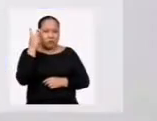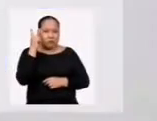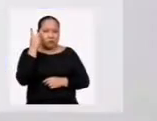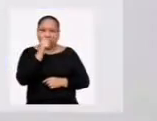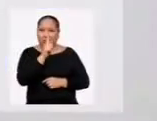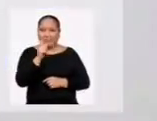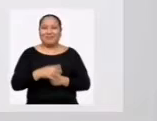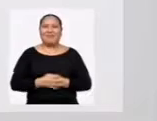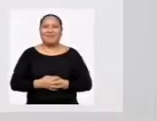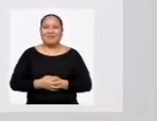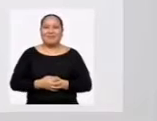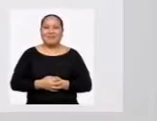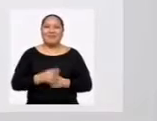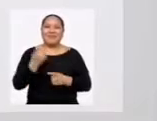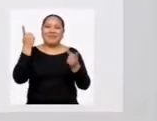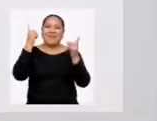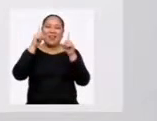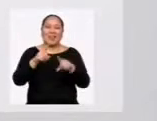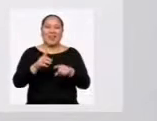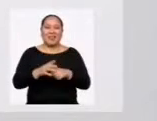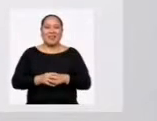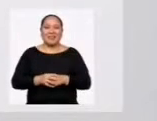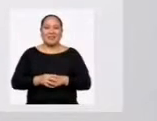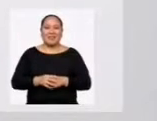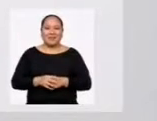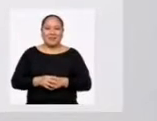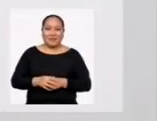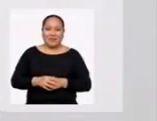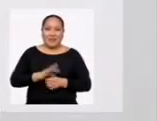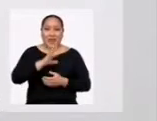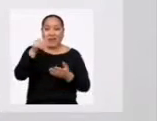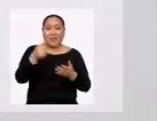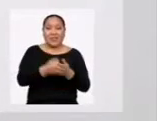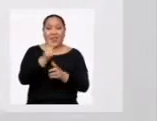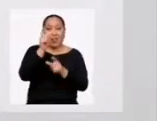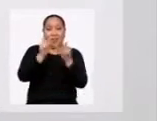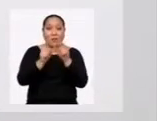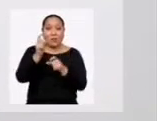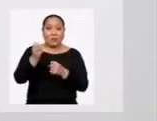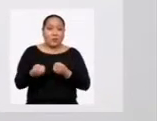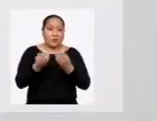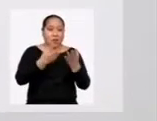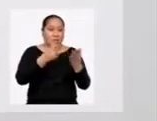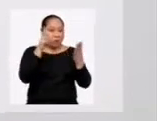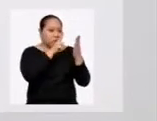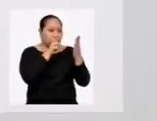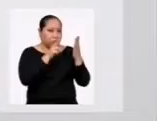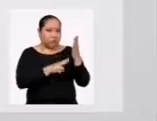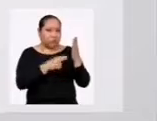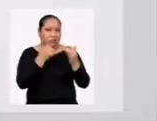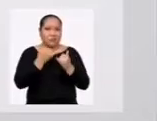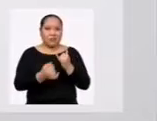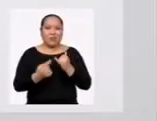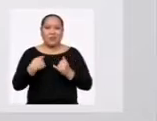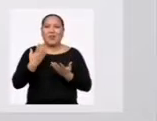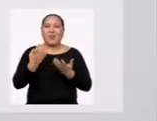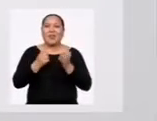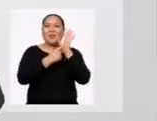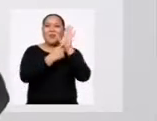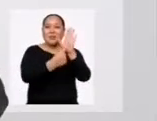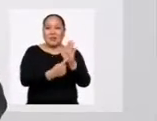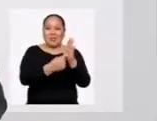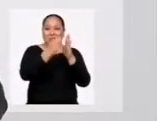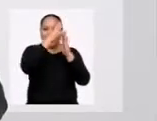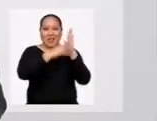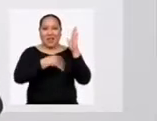ambigüedades. De acuerdo. Y para que todas las personas puedan darle una revisada final, te quiero mostrar una